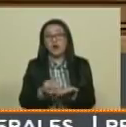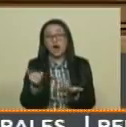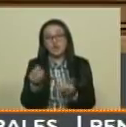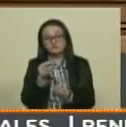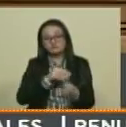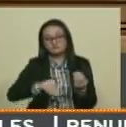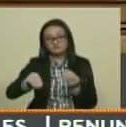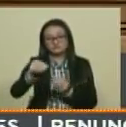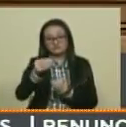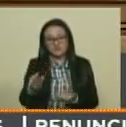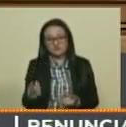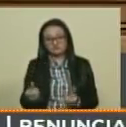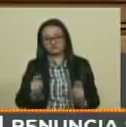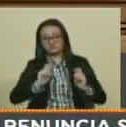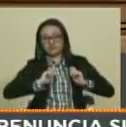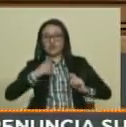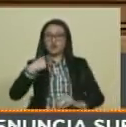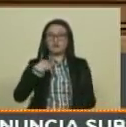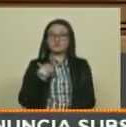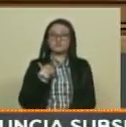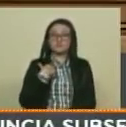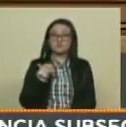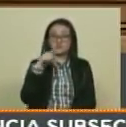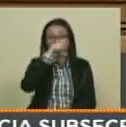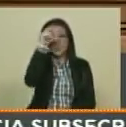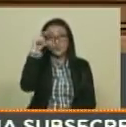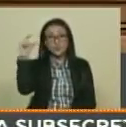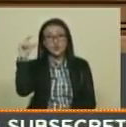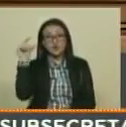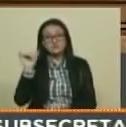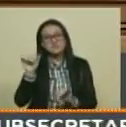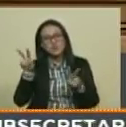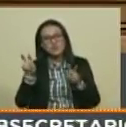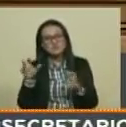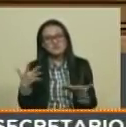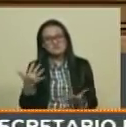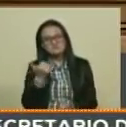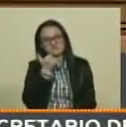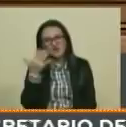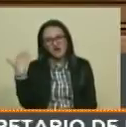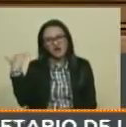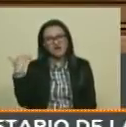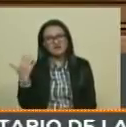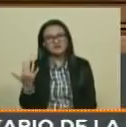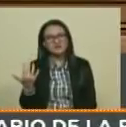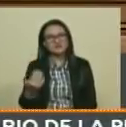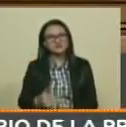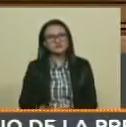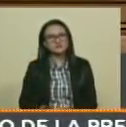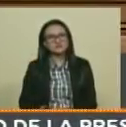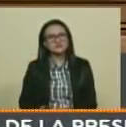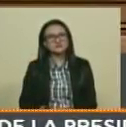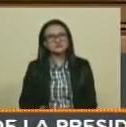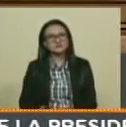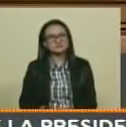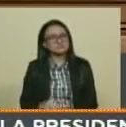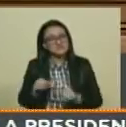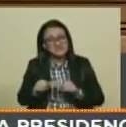a este humilde servidor en este cargo con este tema? ¿Qué hubiera seguido